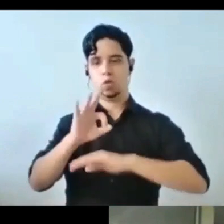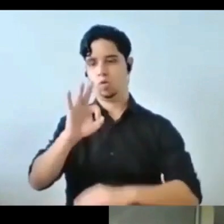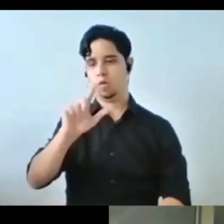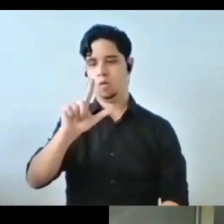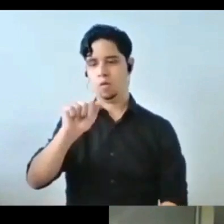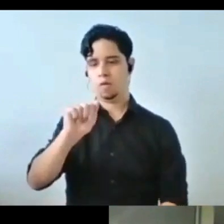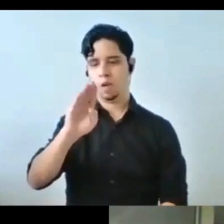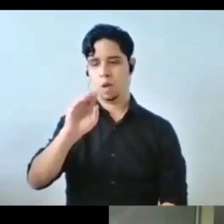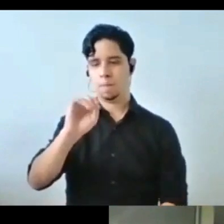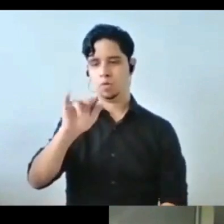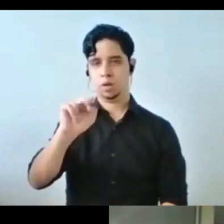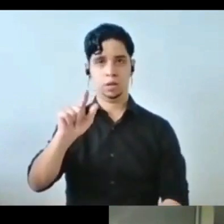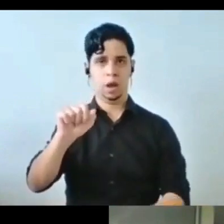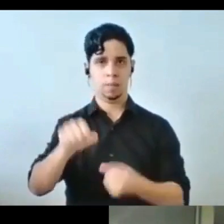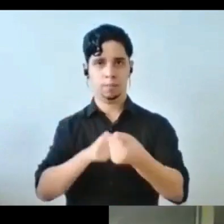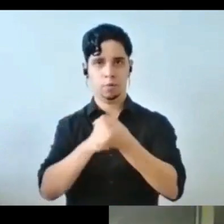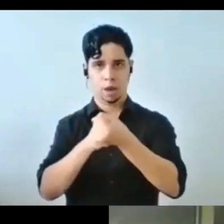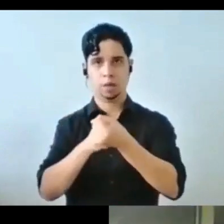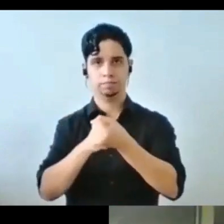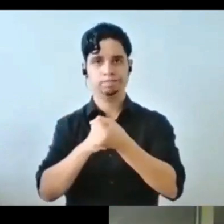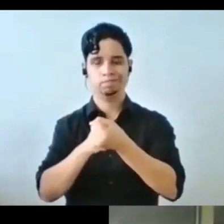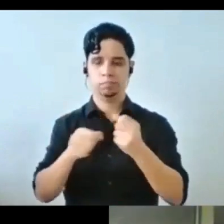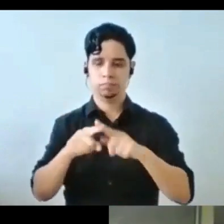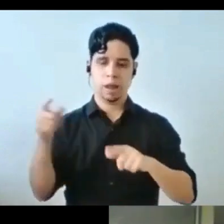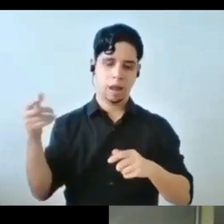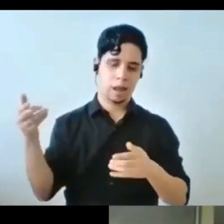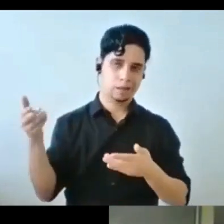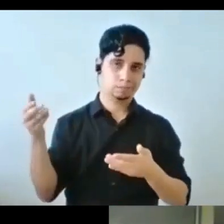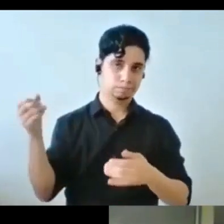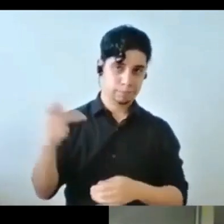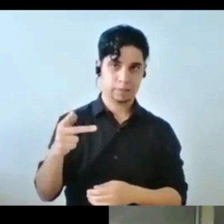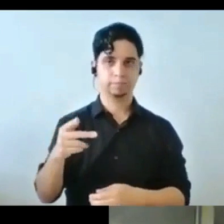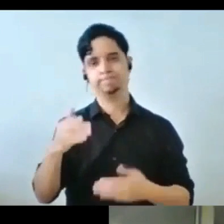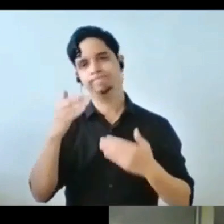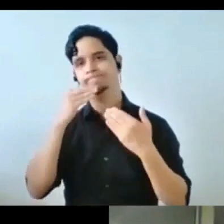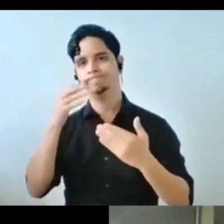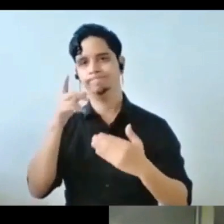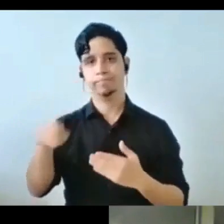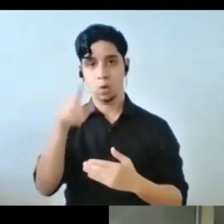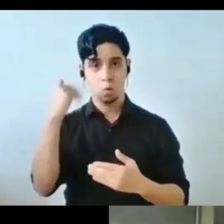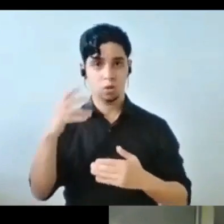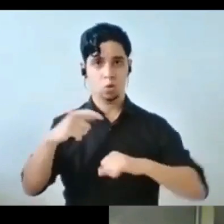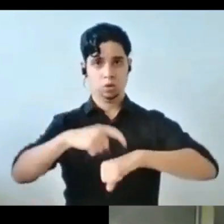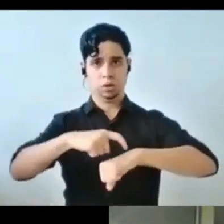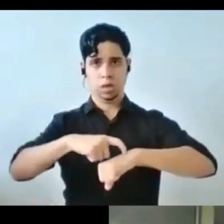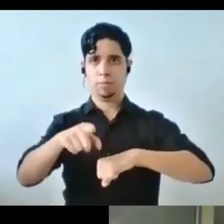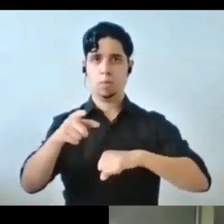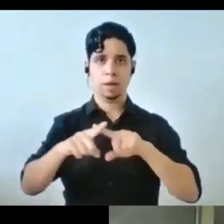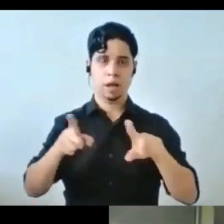regreso. Así que el Fondo Flamboyant para las Artes, gracias, porque esto es un espacio de